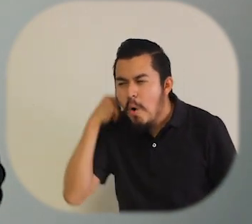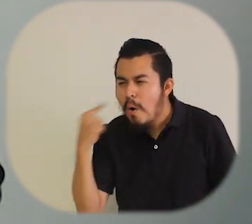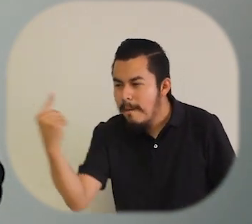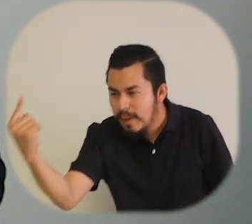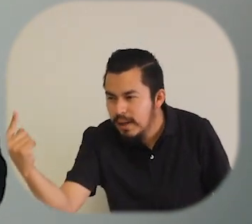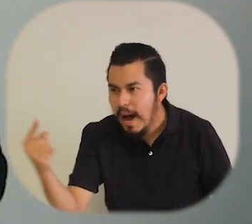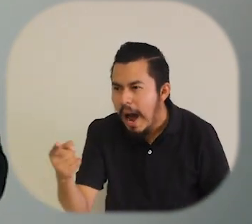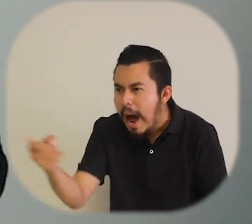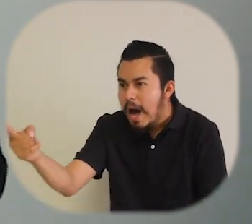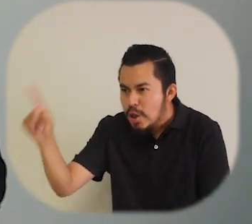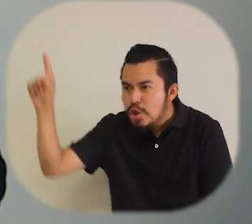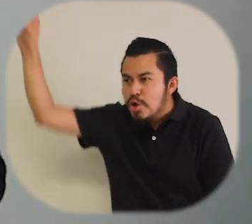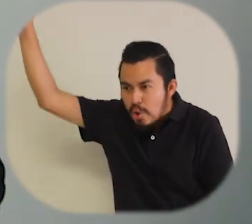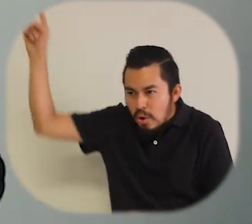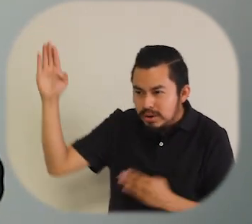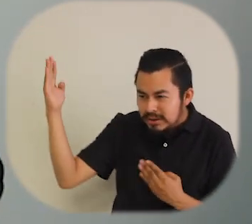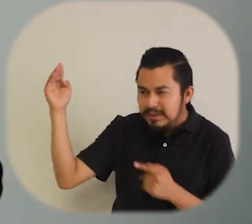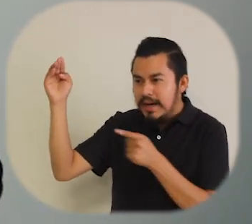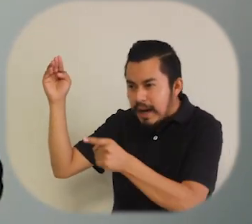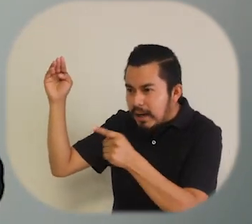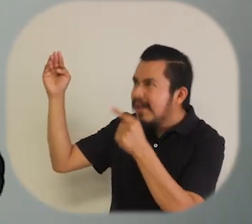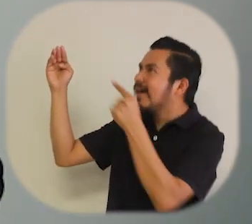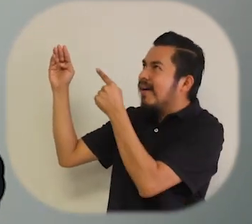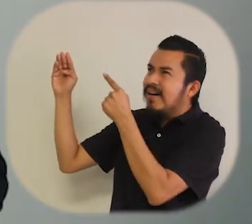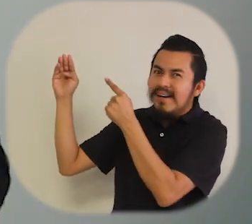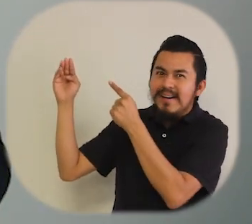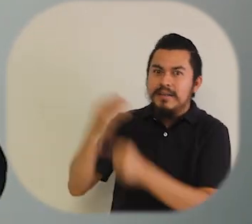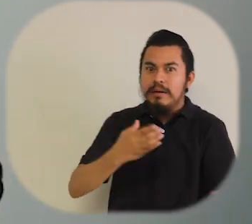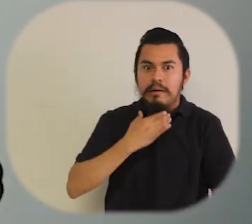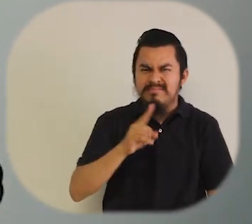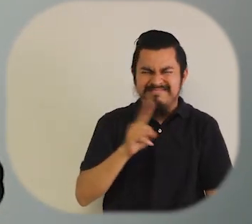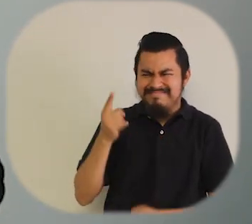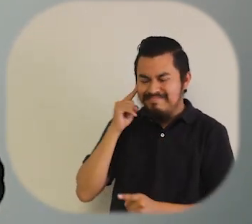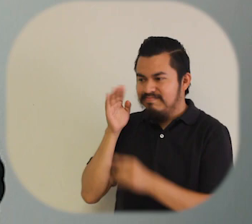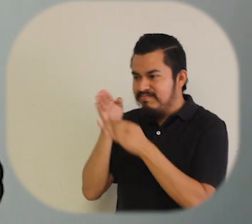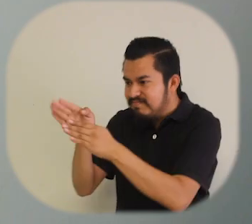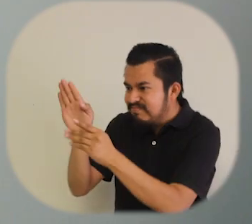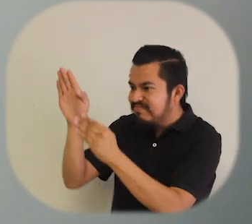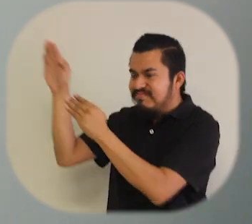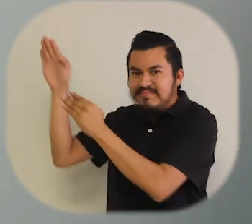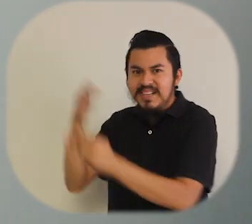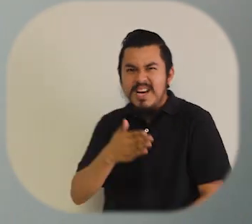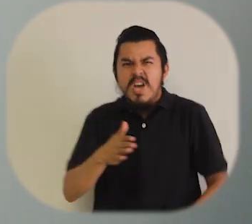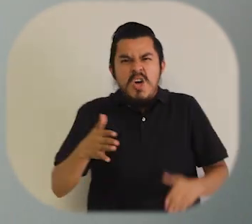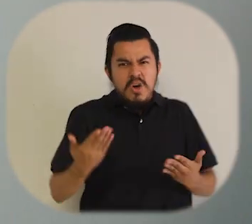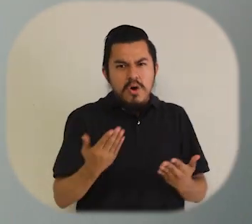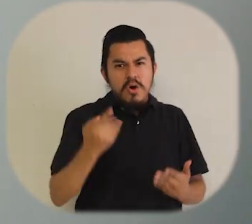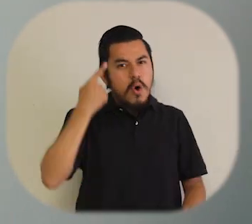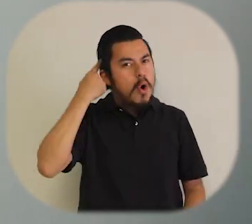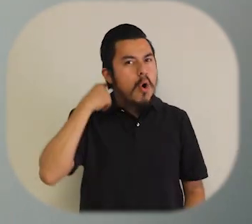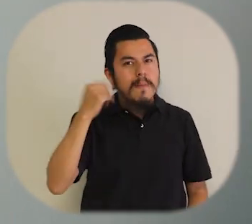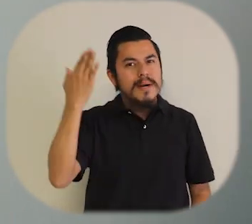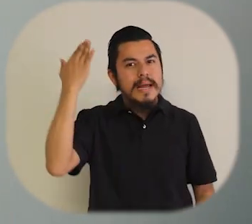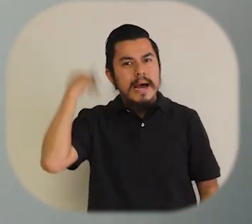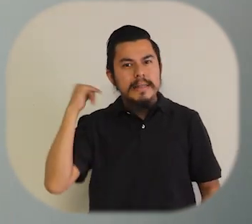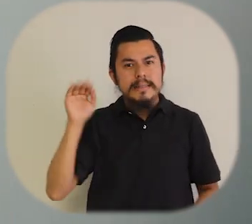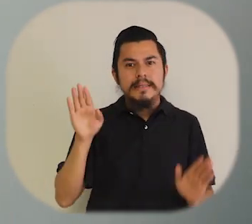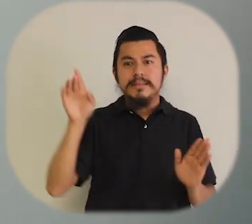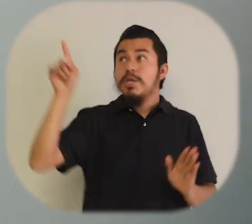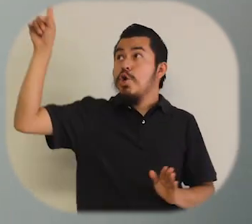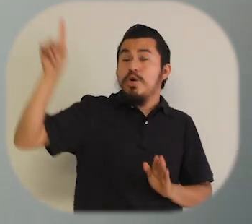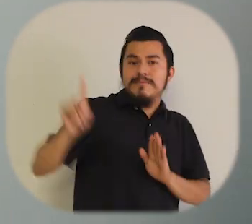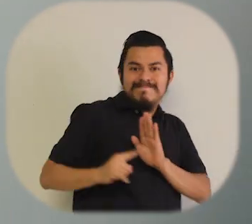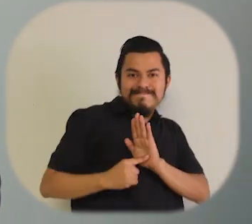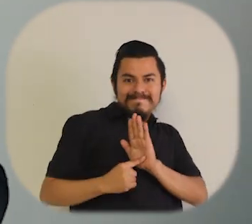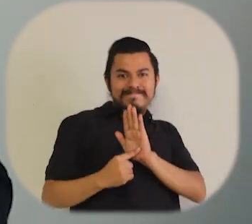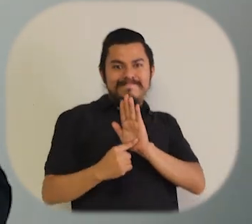es algo complicado. El hombre era un ser que manifestaba a Dios. Por eso es